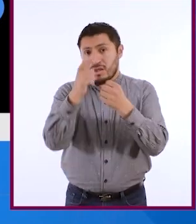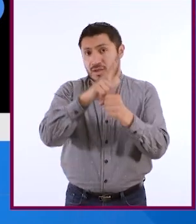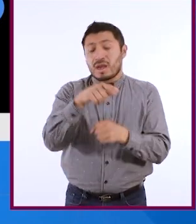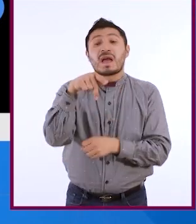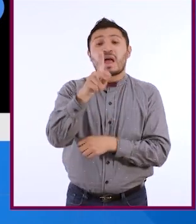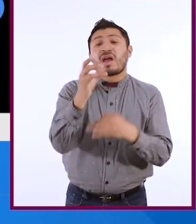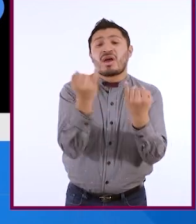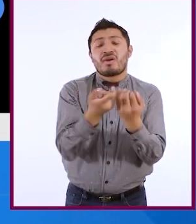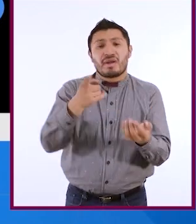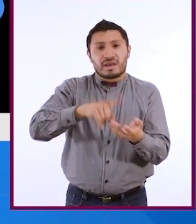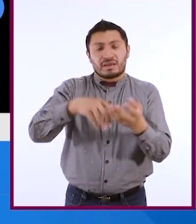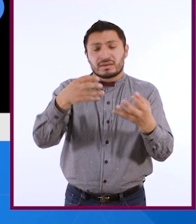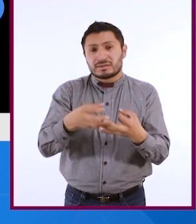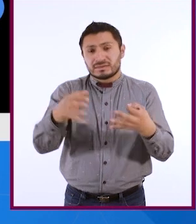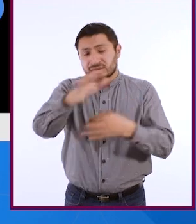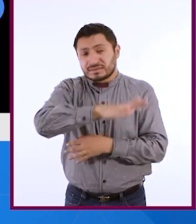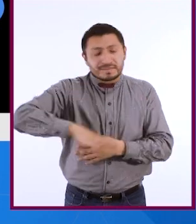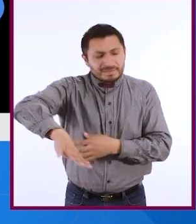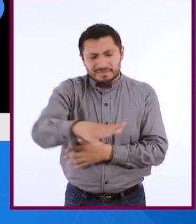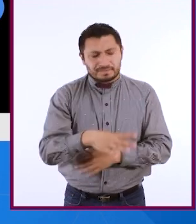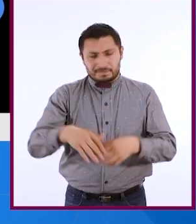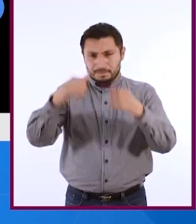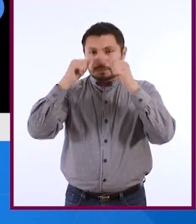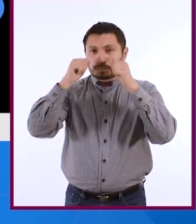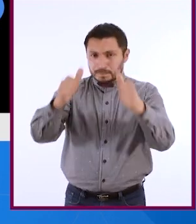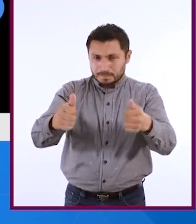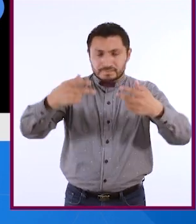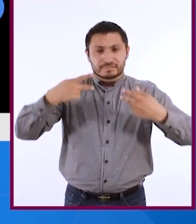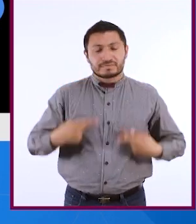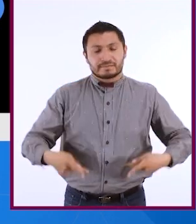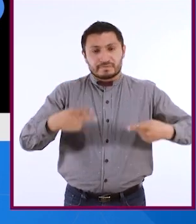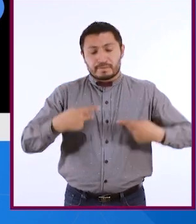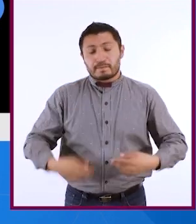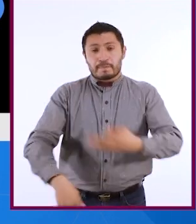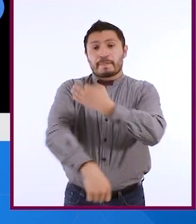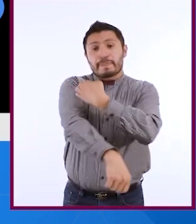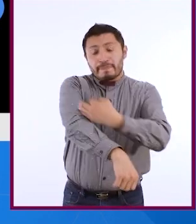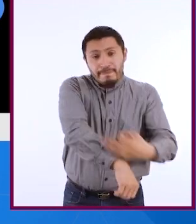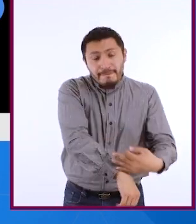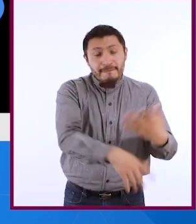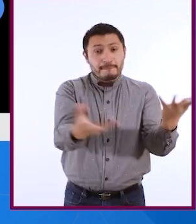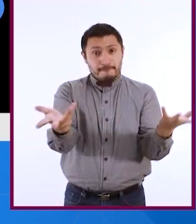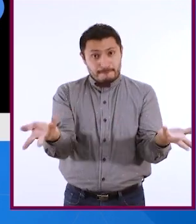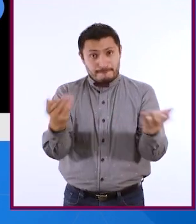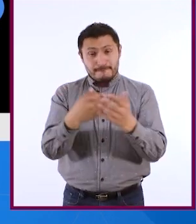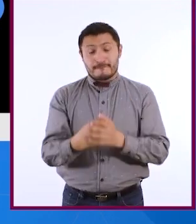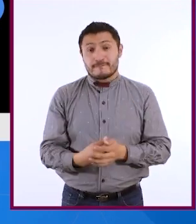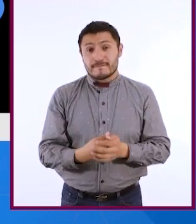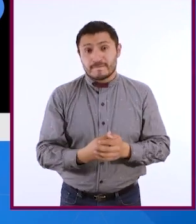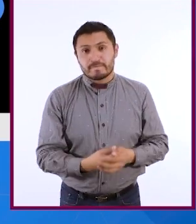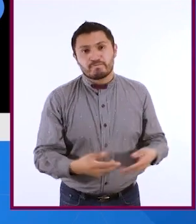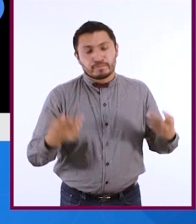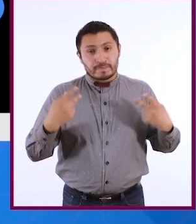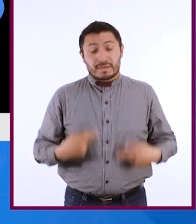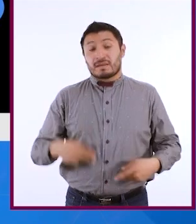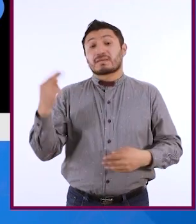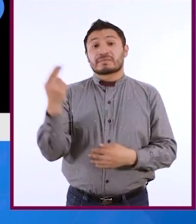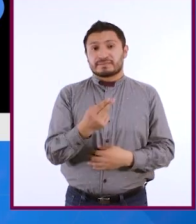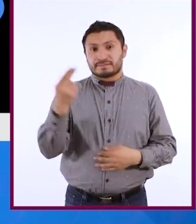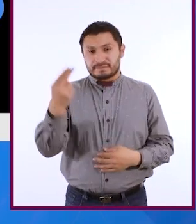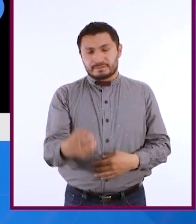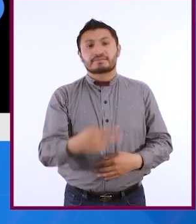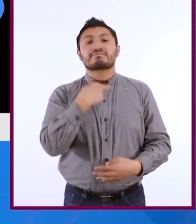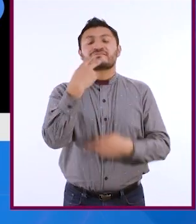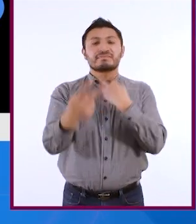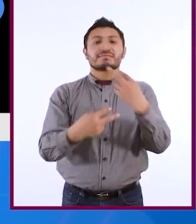en el terreno, escuchando a las personas, a las familias, a quienes necesitan que